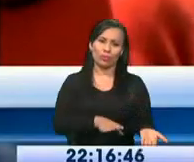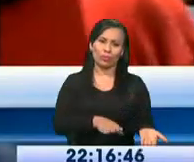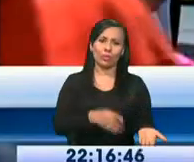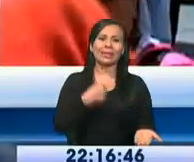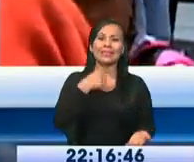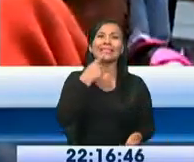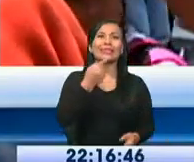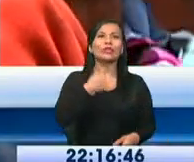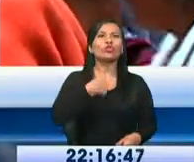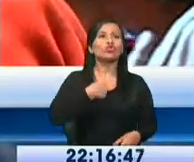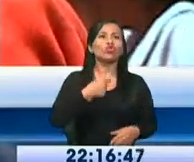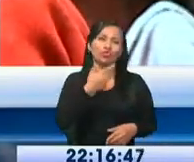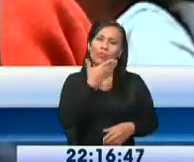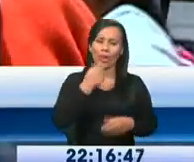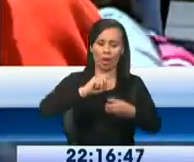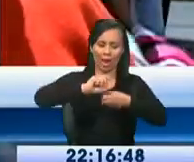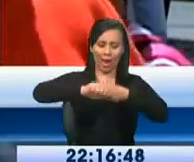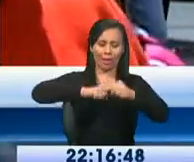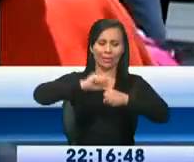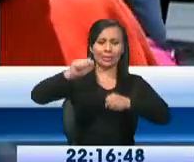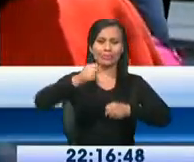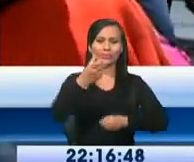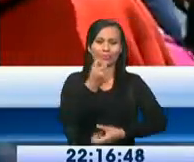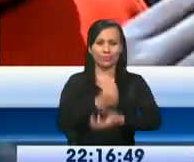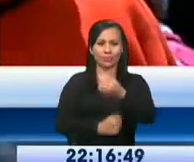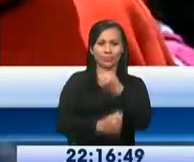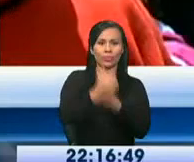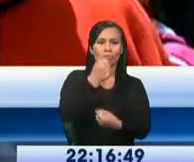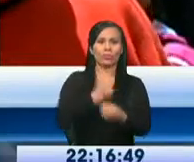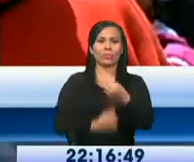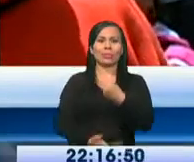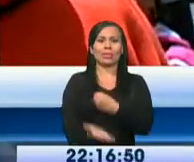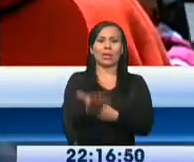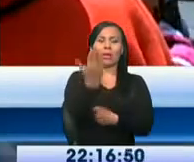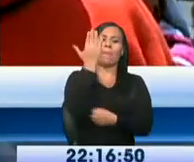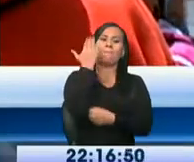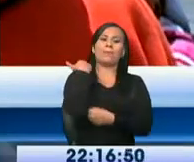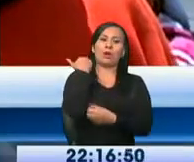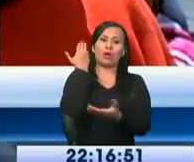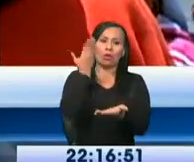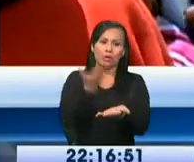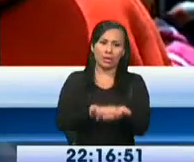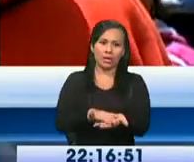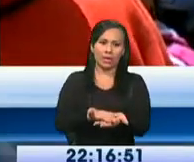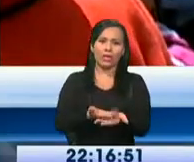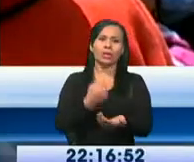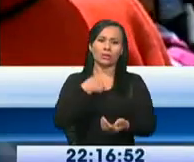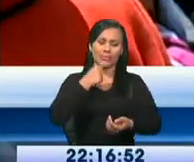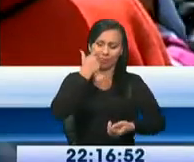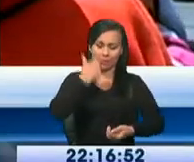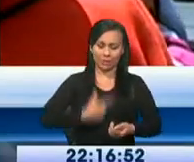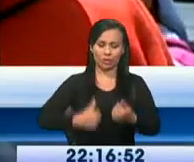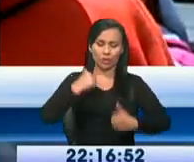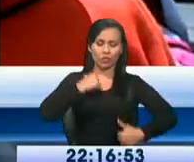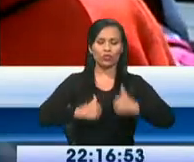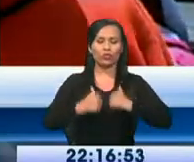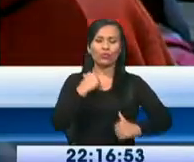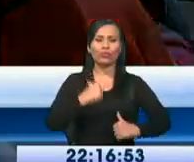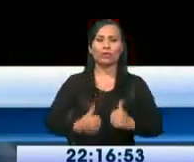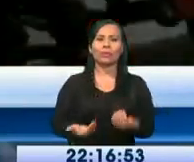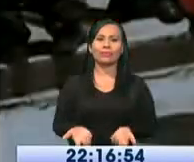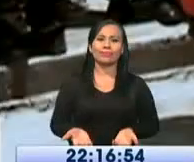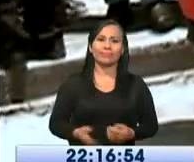meter para Amarales. Él se mete, se llega hasta la mitad y se vira y se cae de cabeza. Él es el que sufre más la consecuencia y se queda